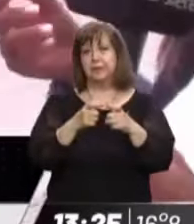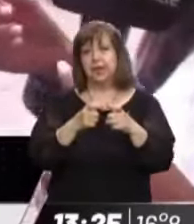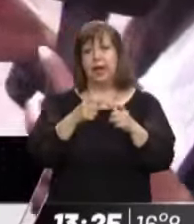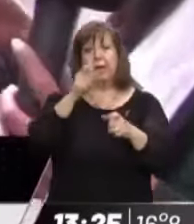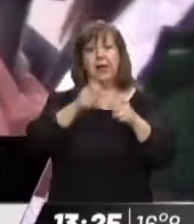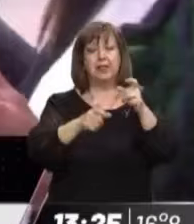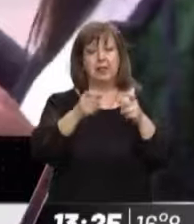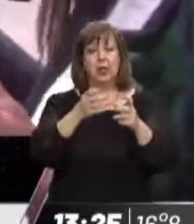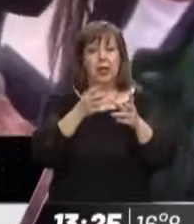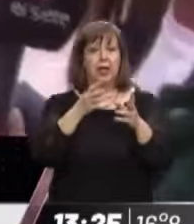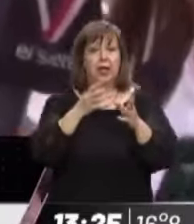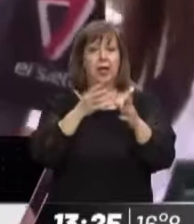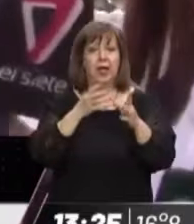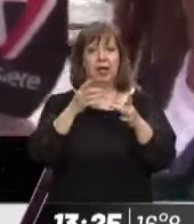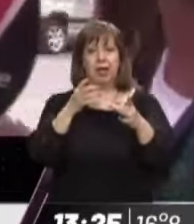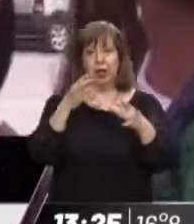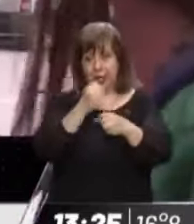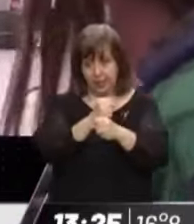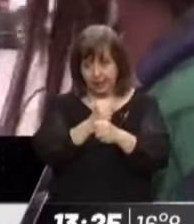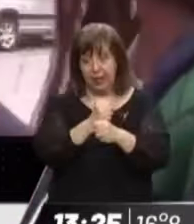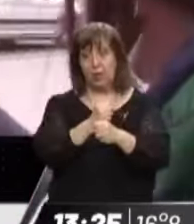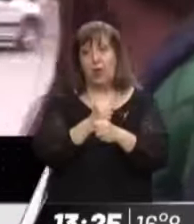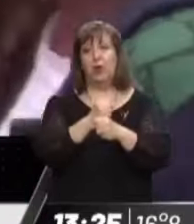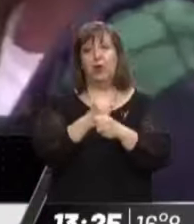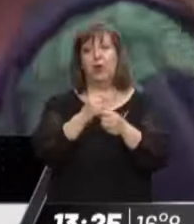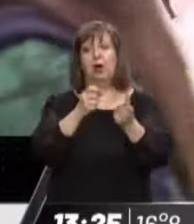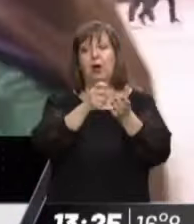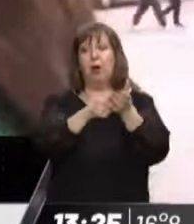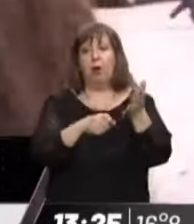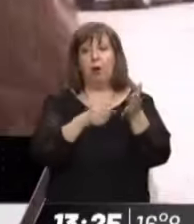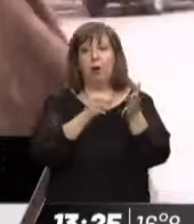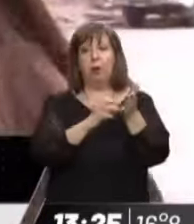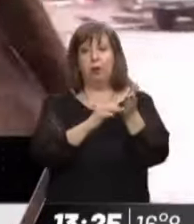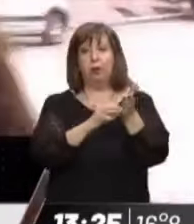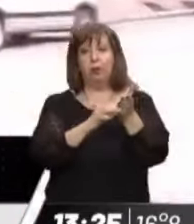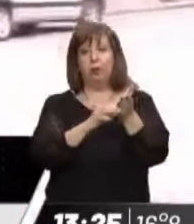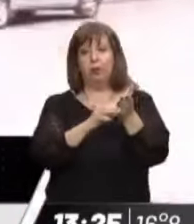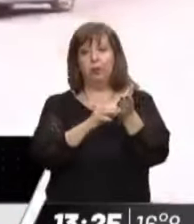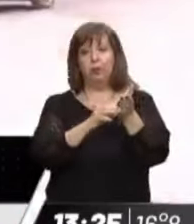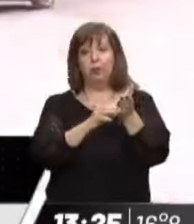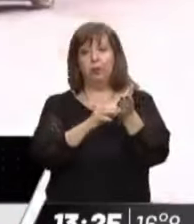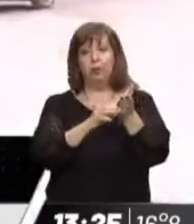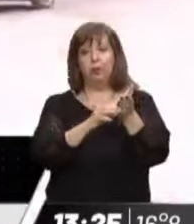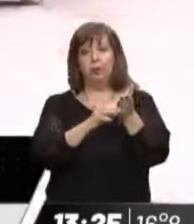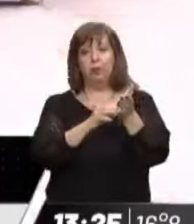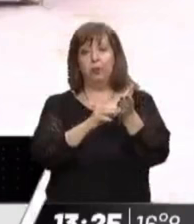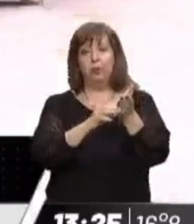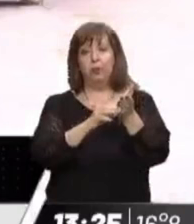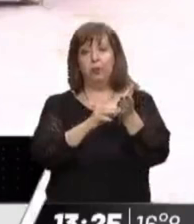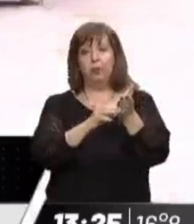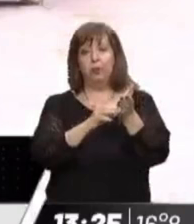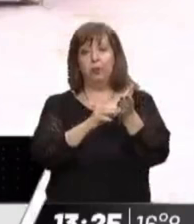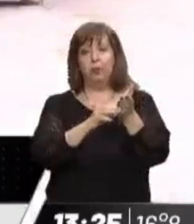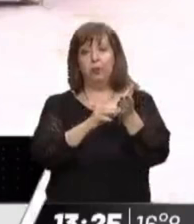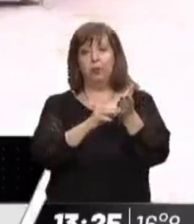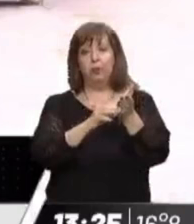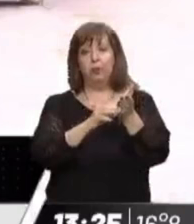gente que utilizó los distintos medios del Mendotran, ascendió a 840.000